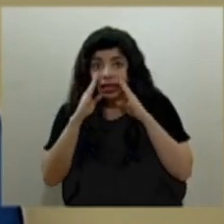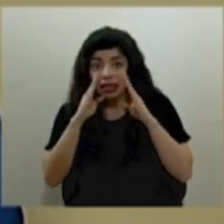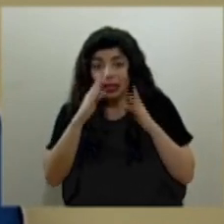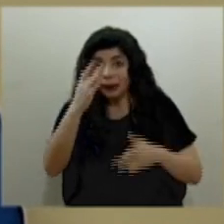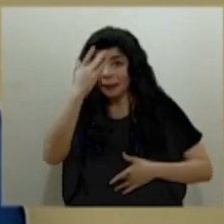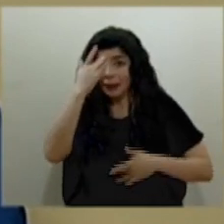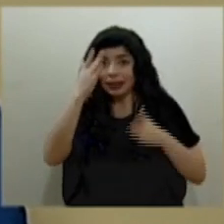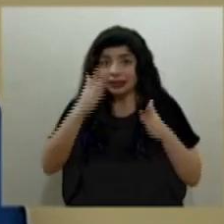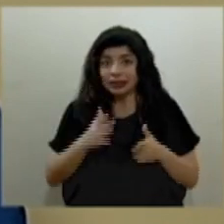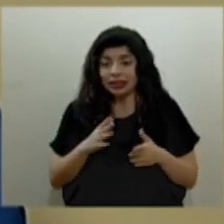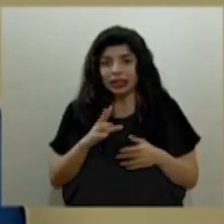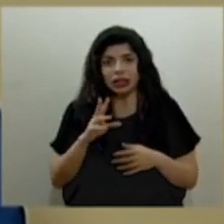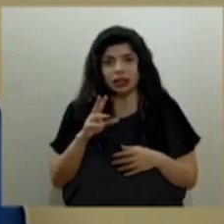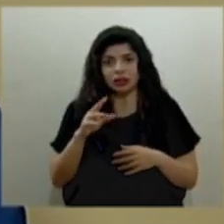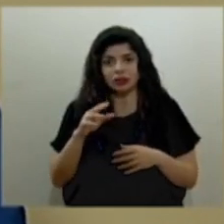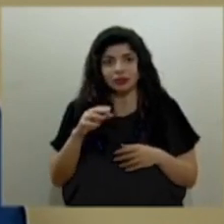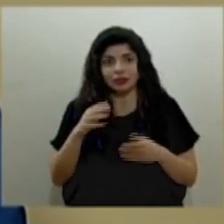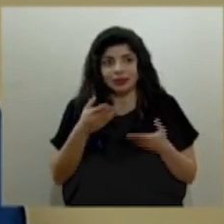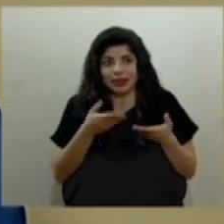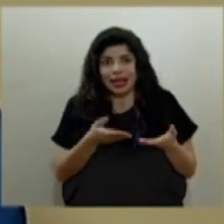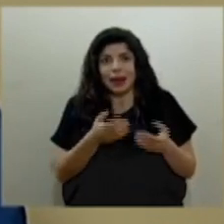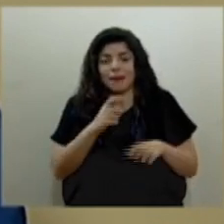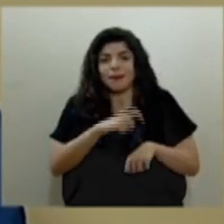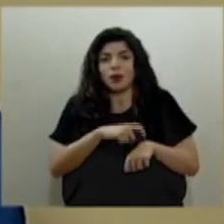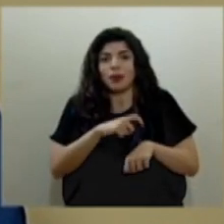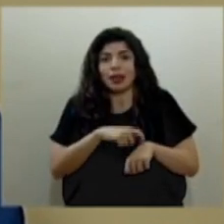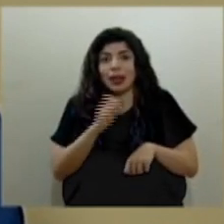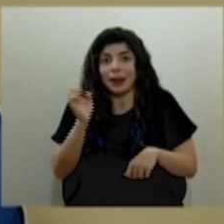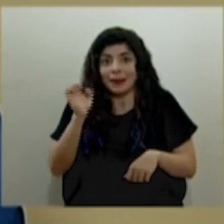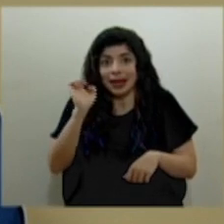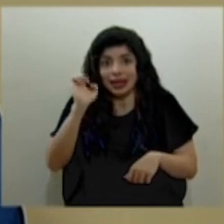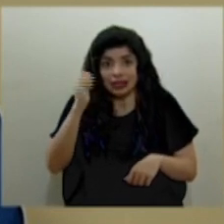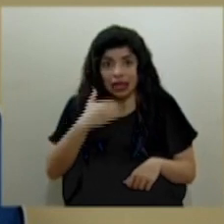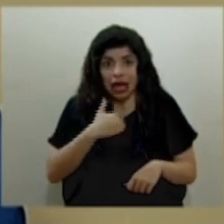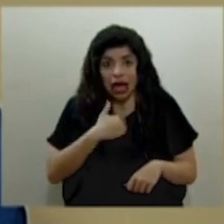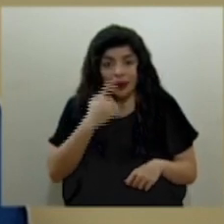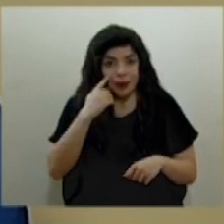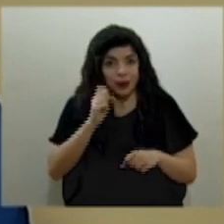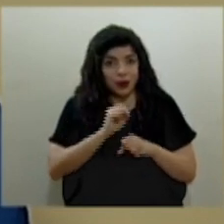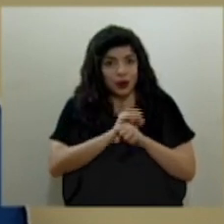los pacientes en medio de la emergencia que tenemos por